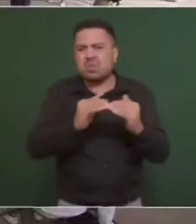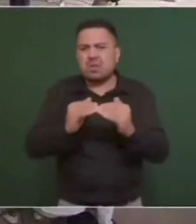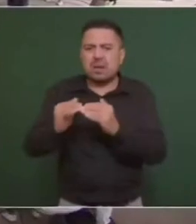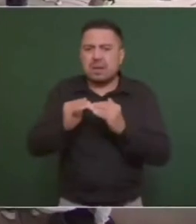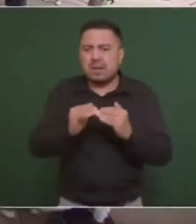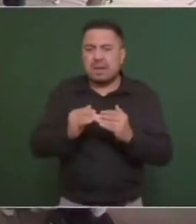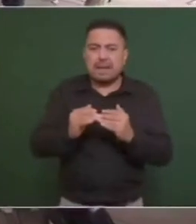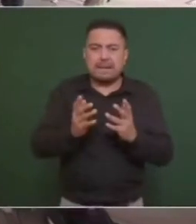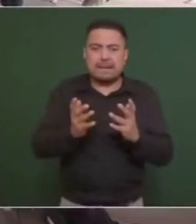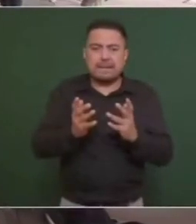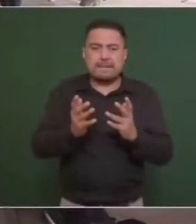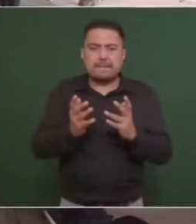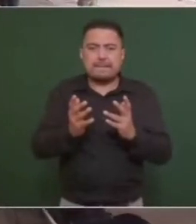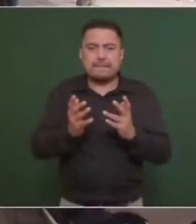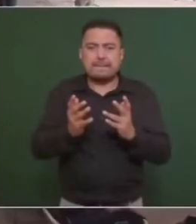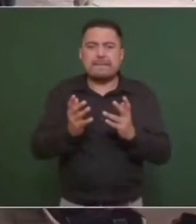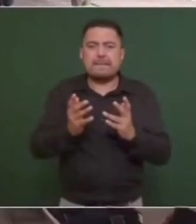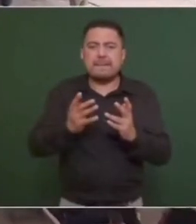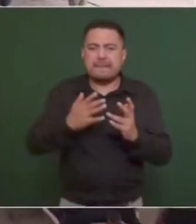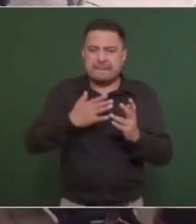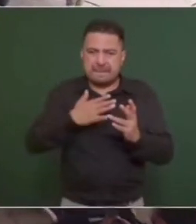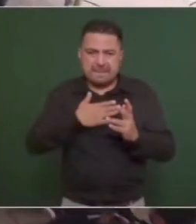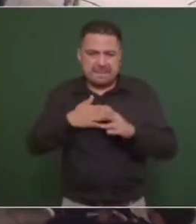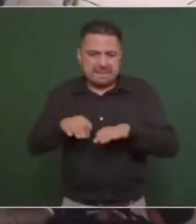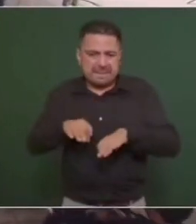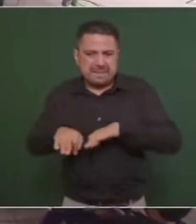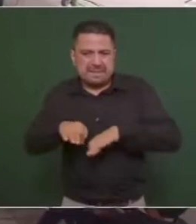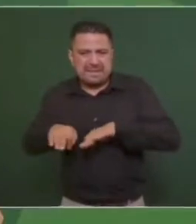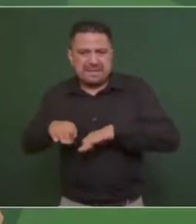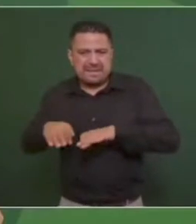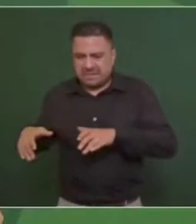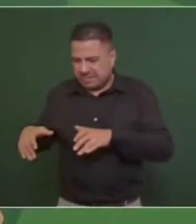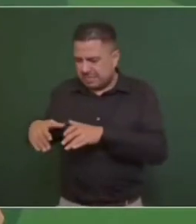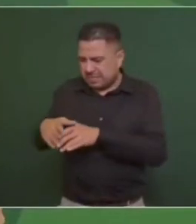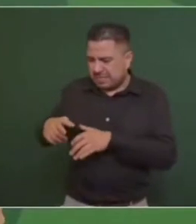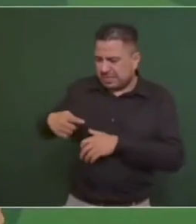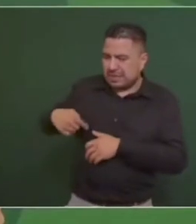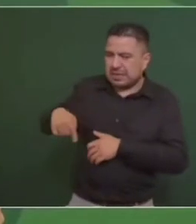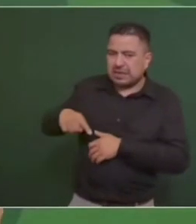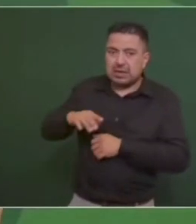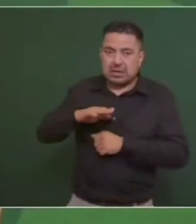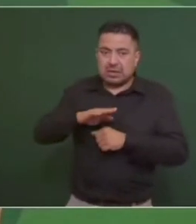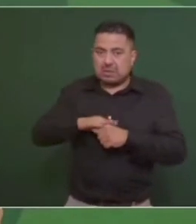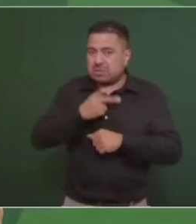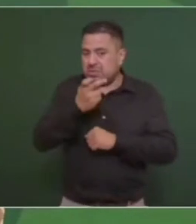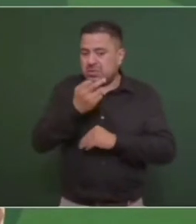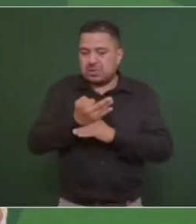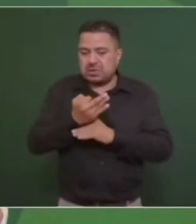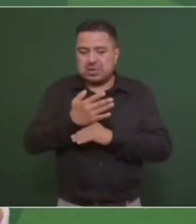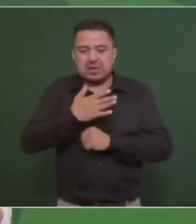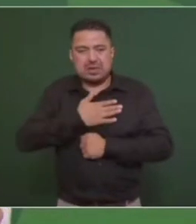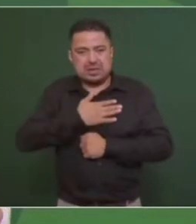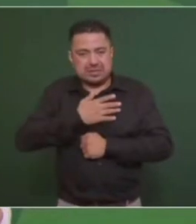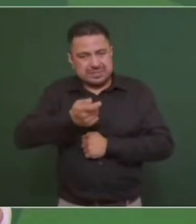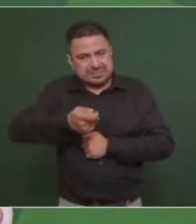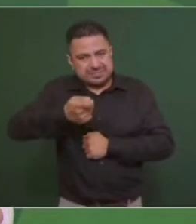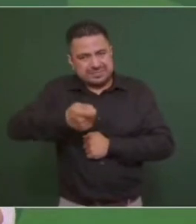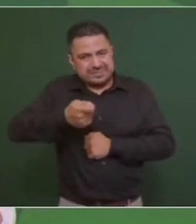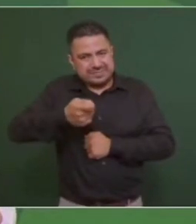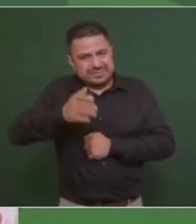eh los técnicos nuestros por eso le estoy mandando el saludo